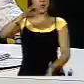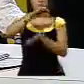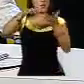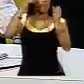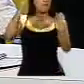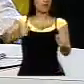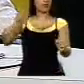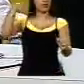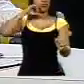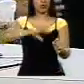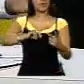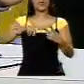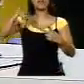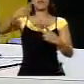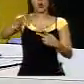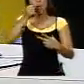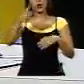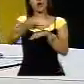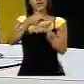ver.